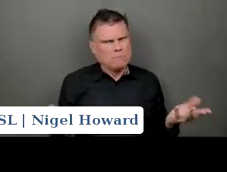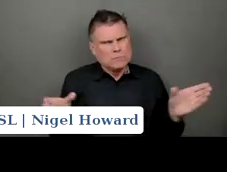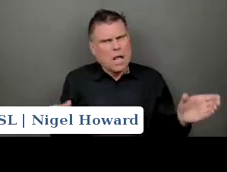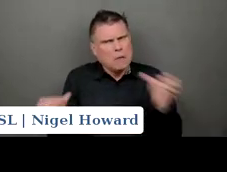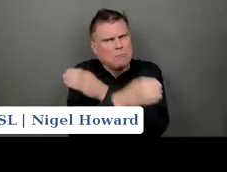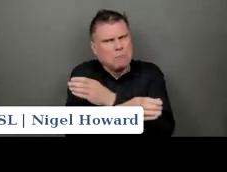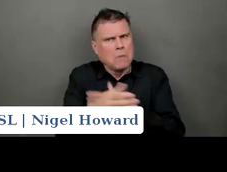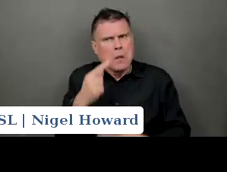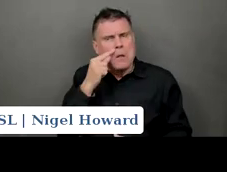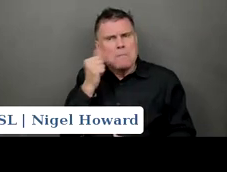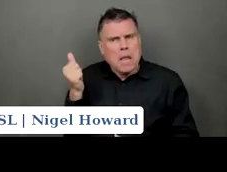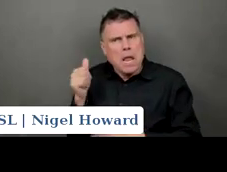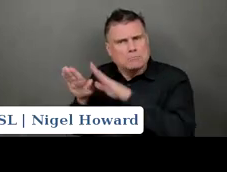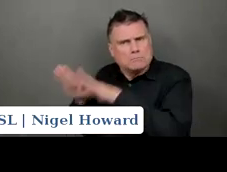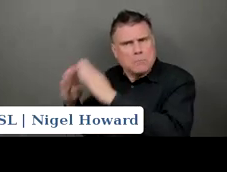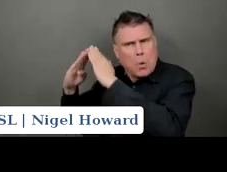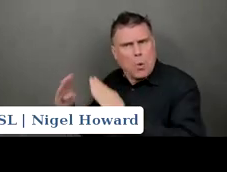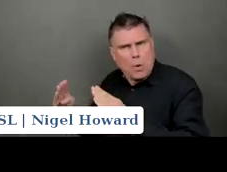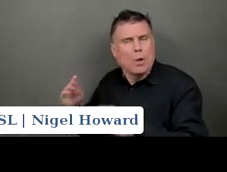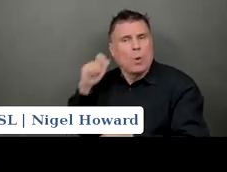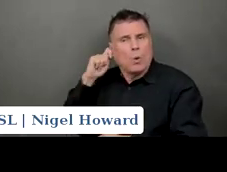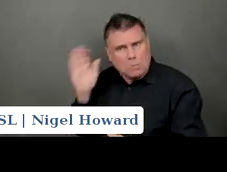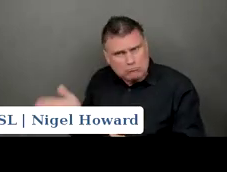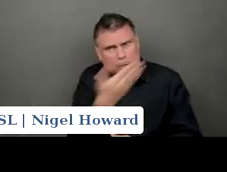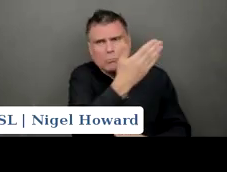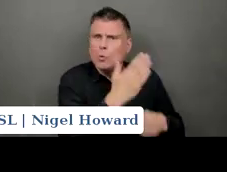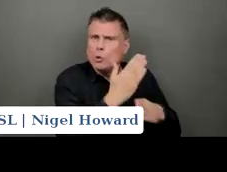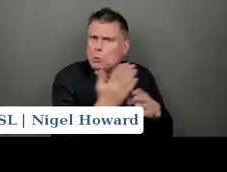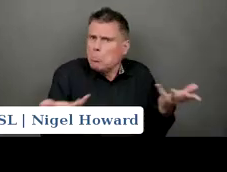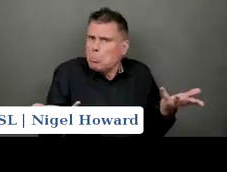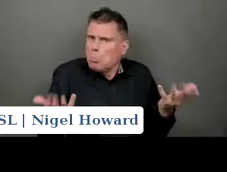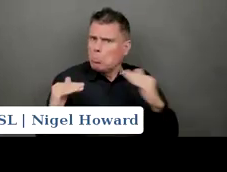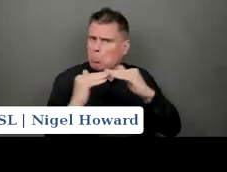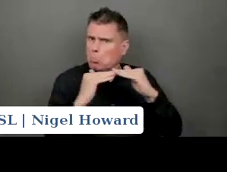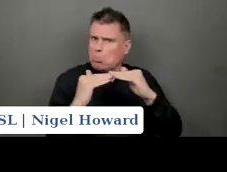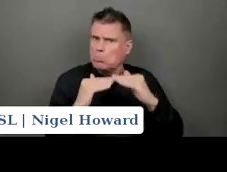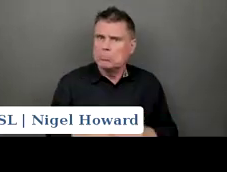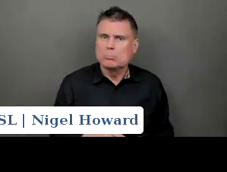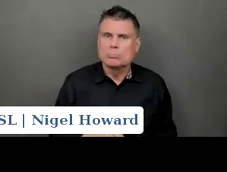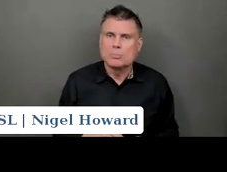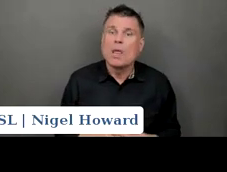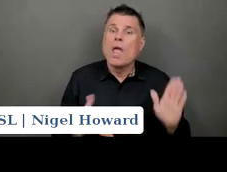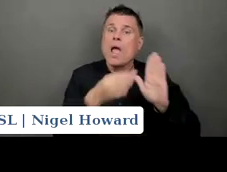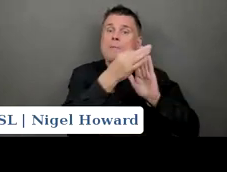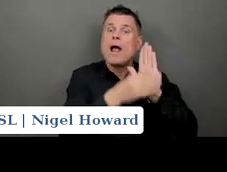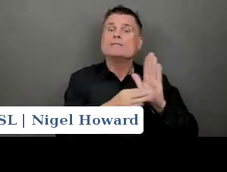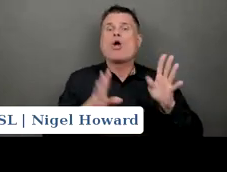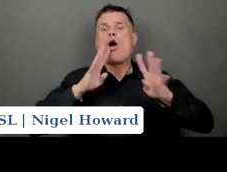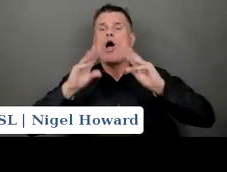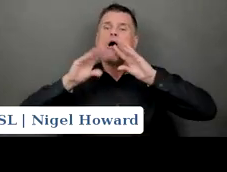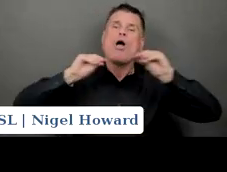centro de los cuidados y de nuestra política pública, y la expansión de todos los sistemas a través de lo que es una política